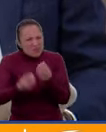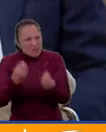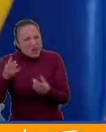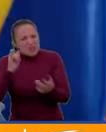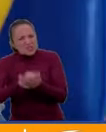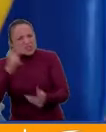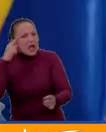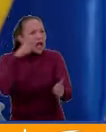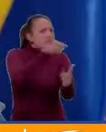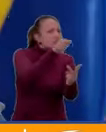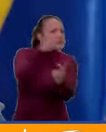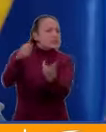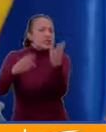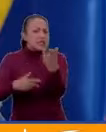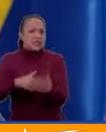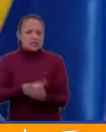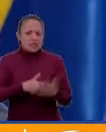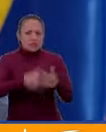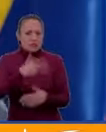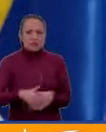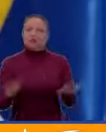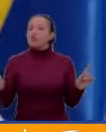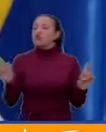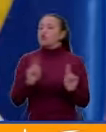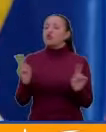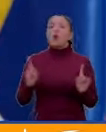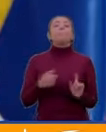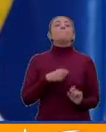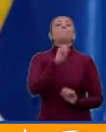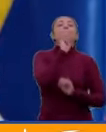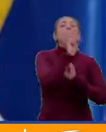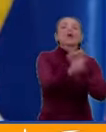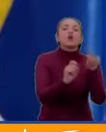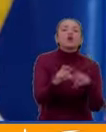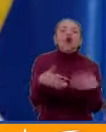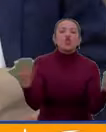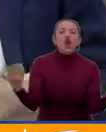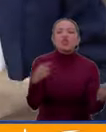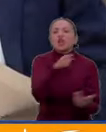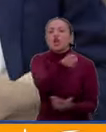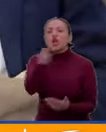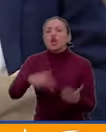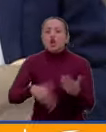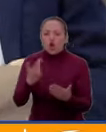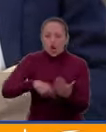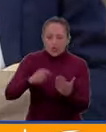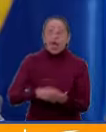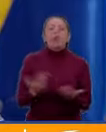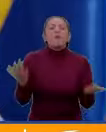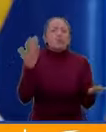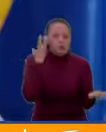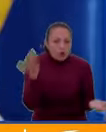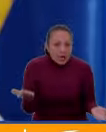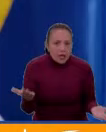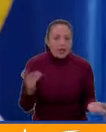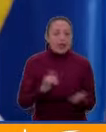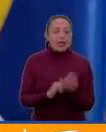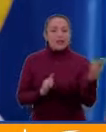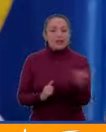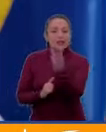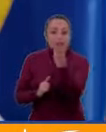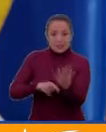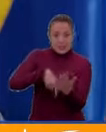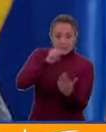contratos no no estábamos transitando estábamos preguntando dónde estaban esos contratos pas Por qué Porque esos tres